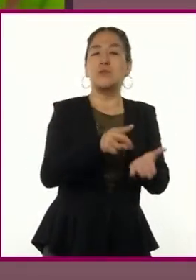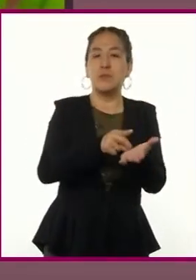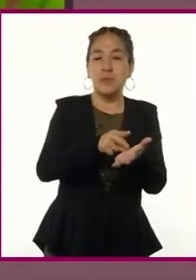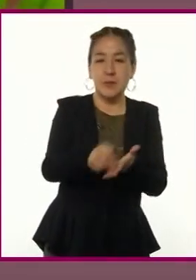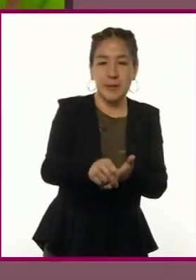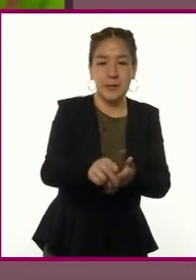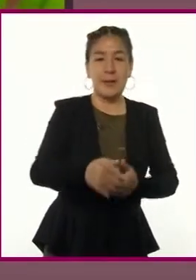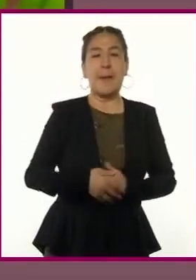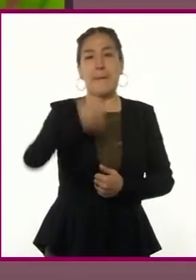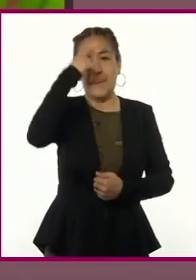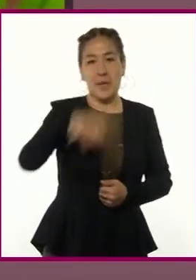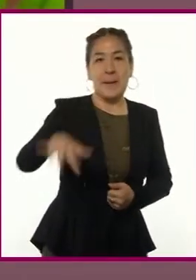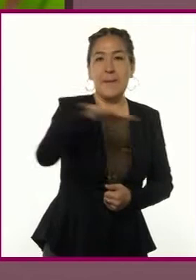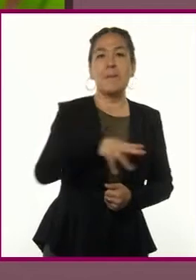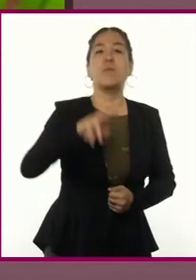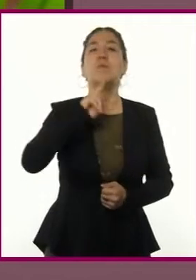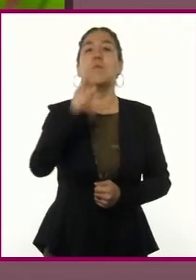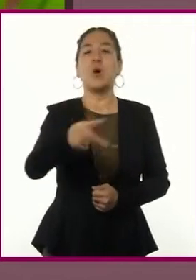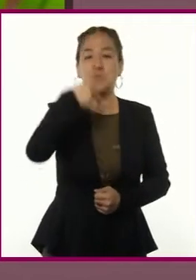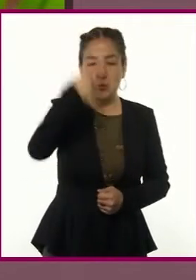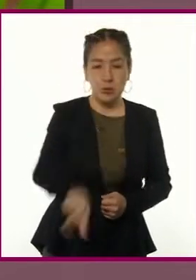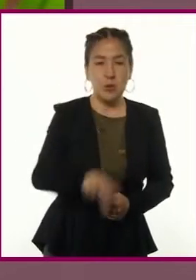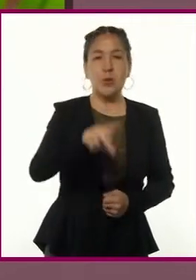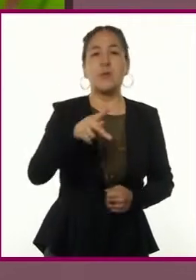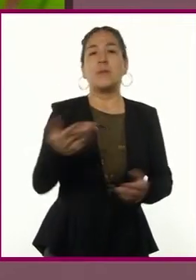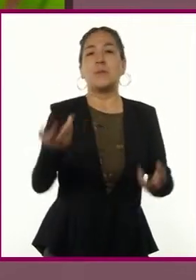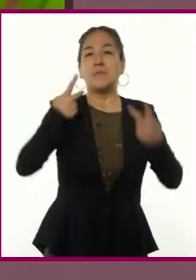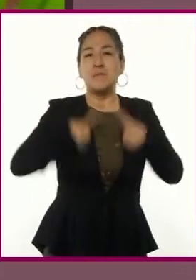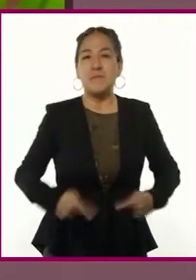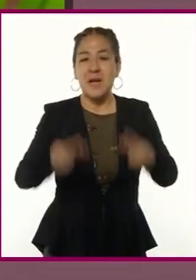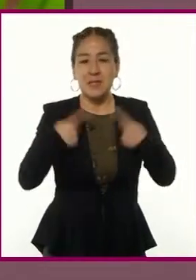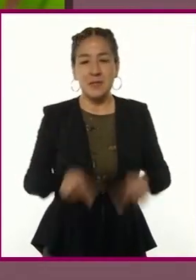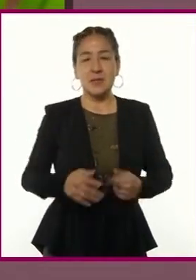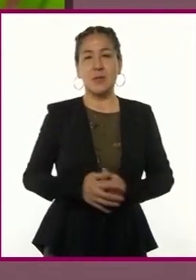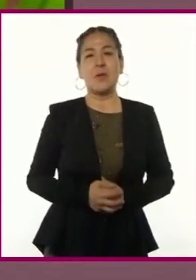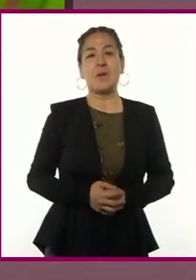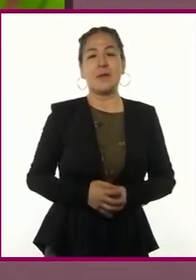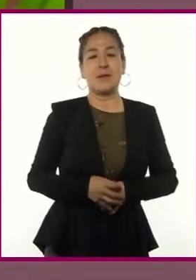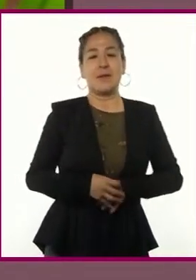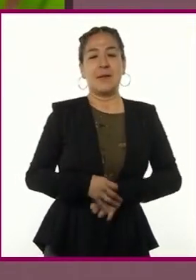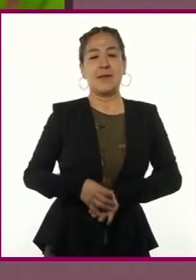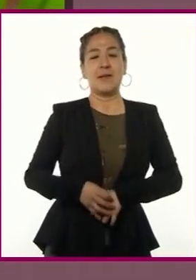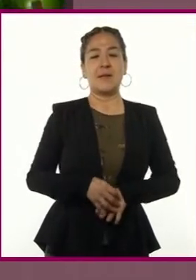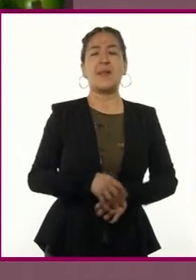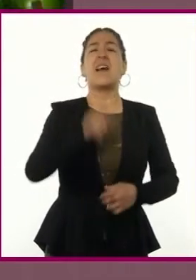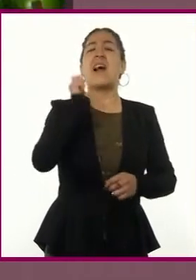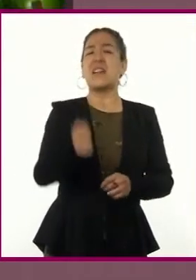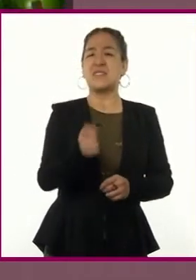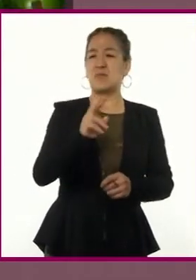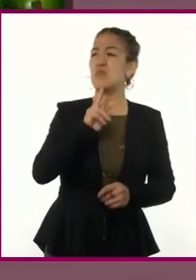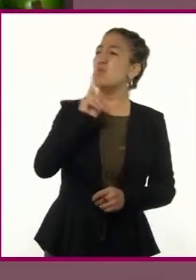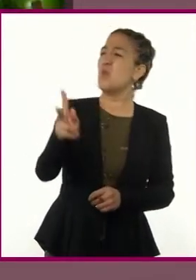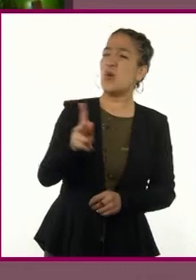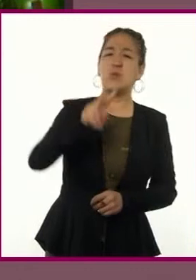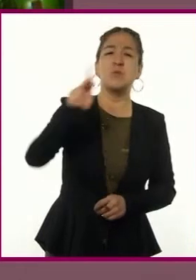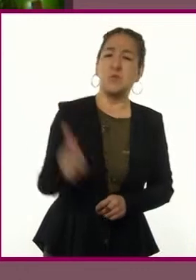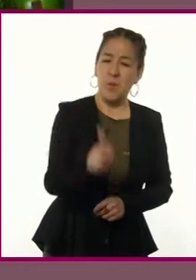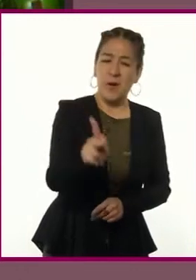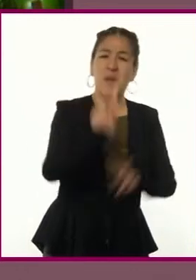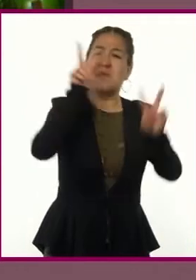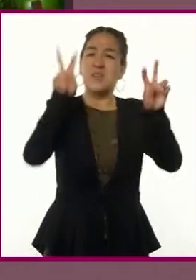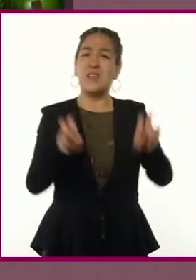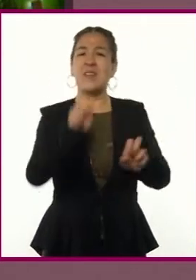la voz del pueblo. Y la voz del pueblo se entiende como la capacidad